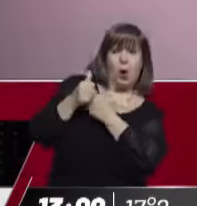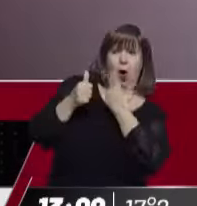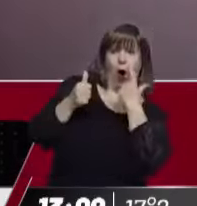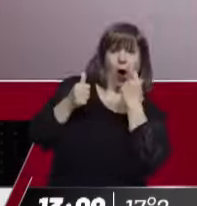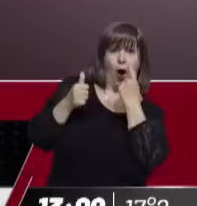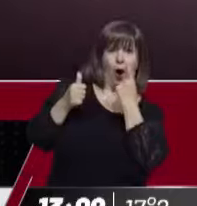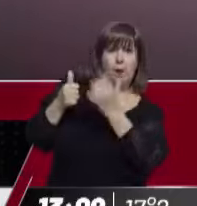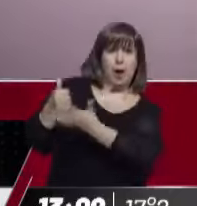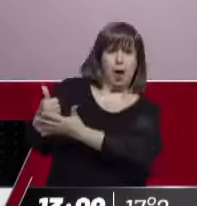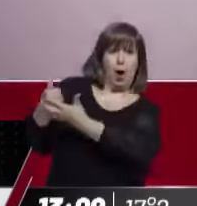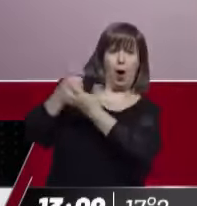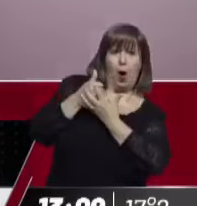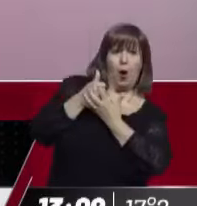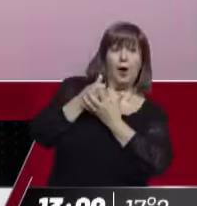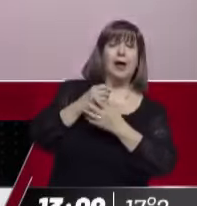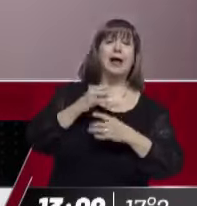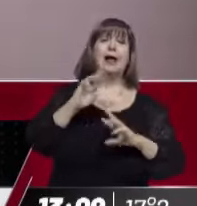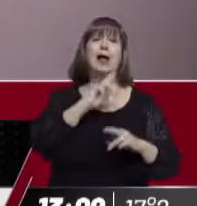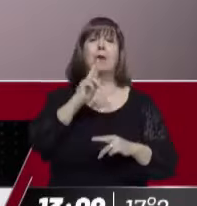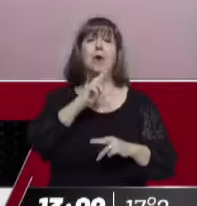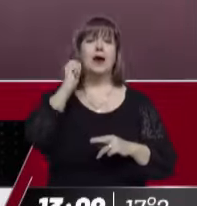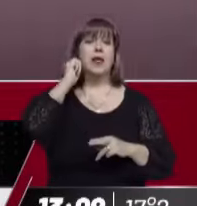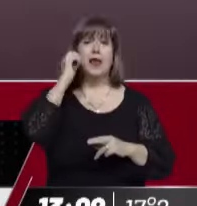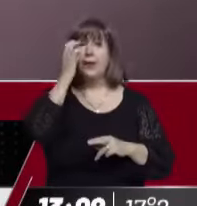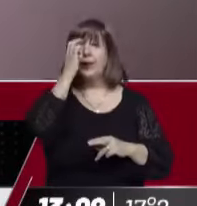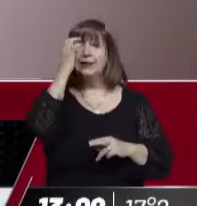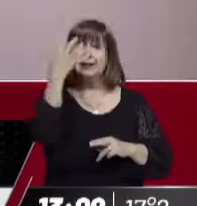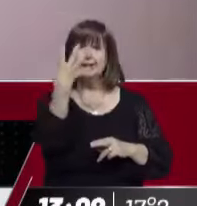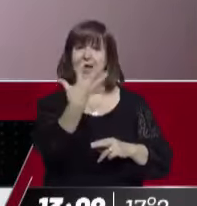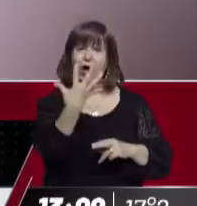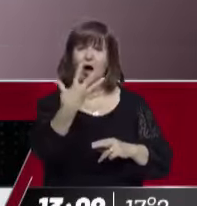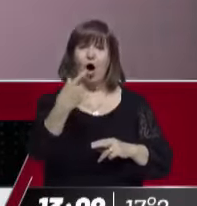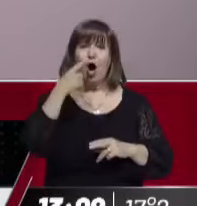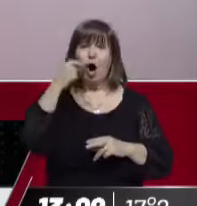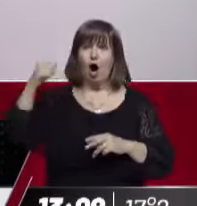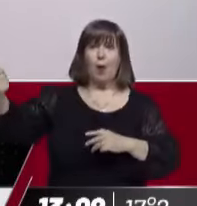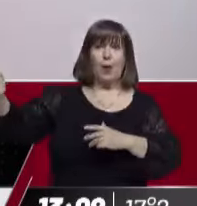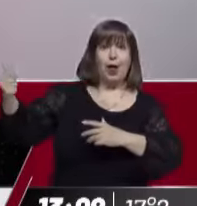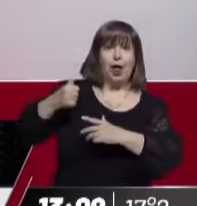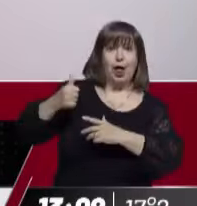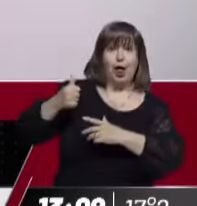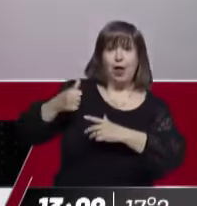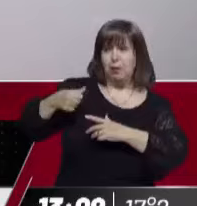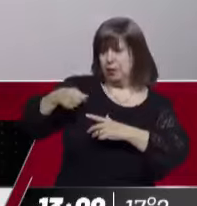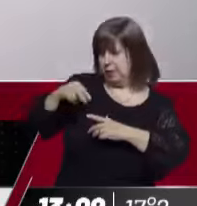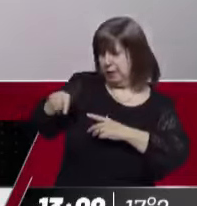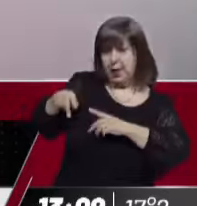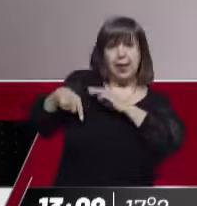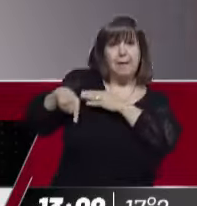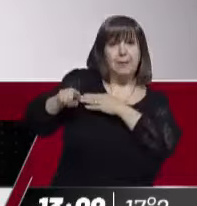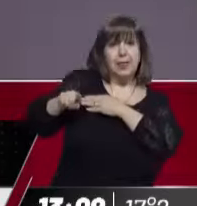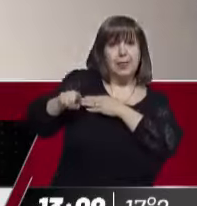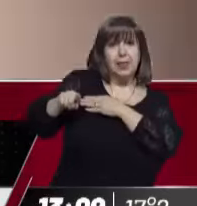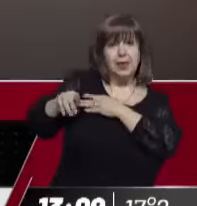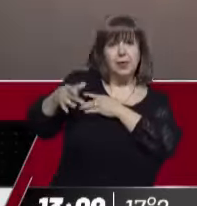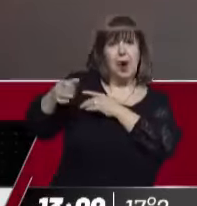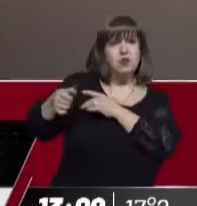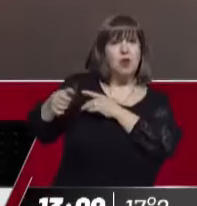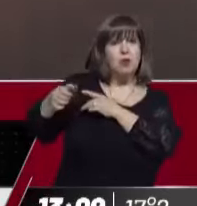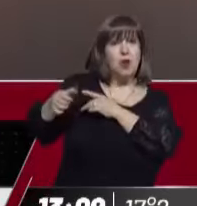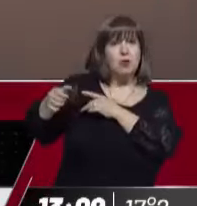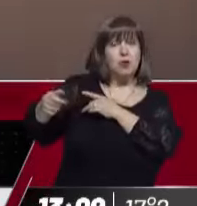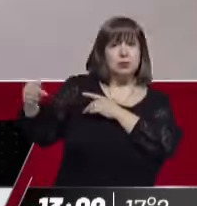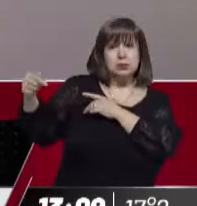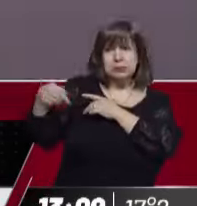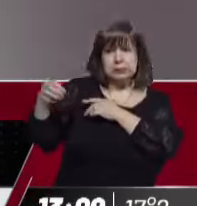hombre. La chica tiene 25 años y según lo que relata es que este hombre sacó su miembro y comenzó a masturbarse para luego